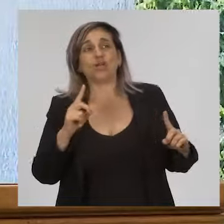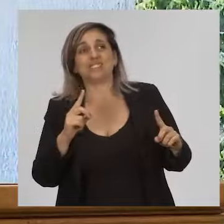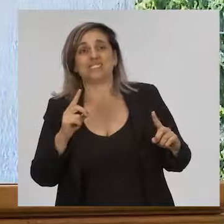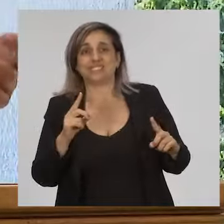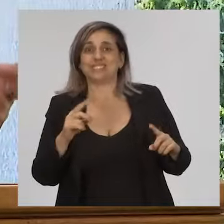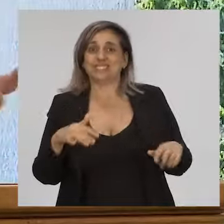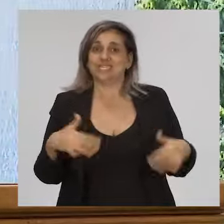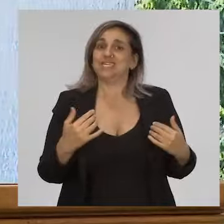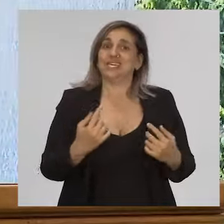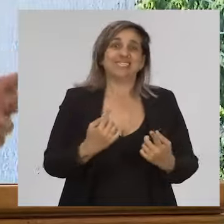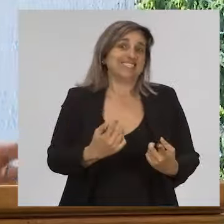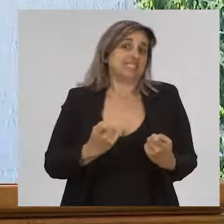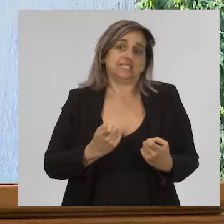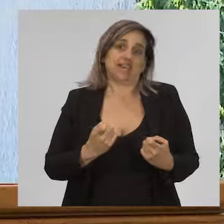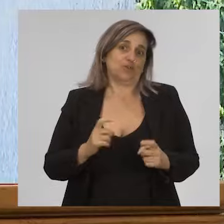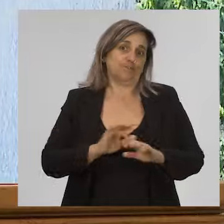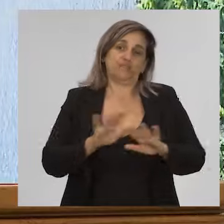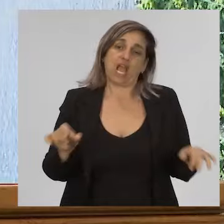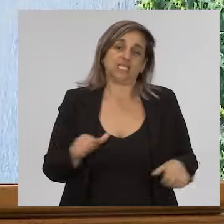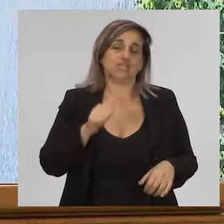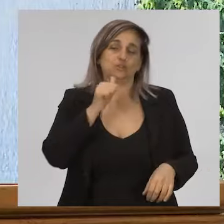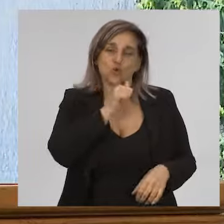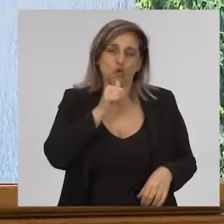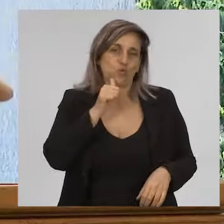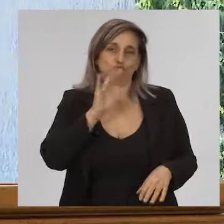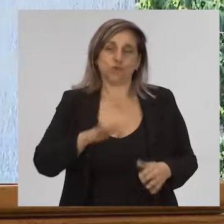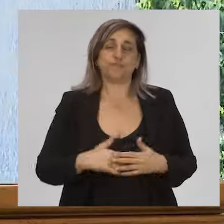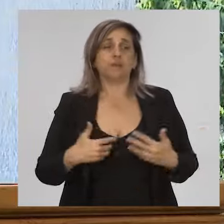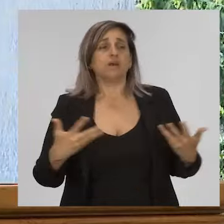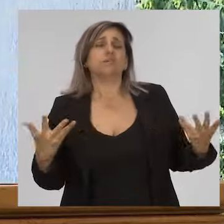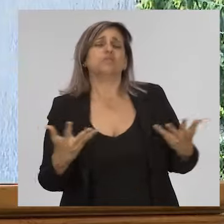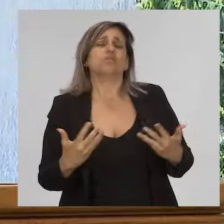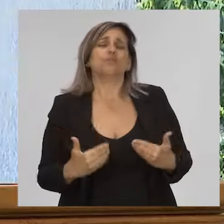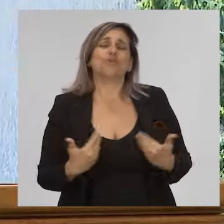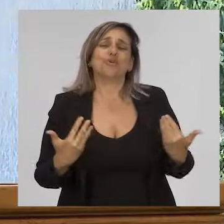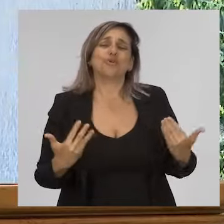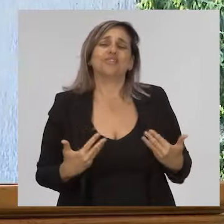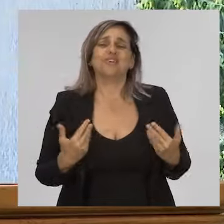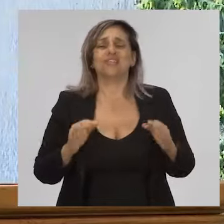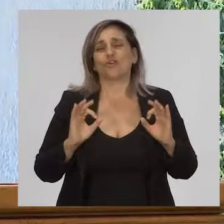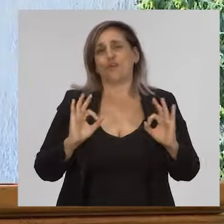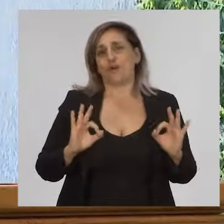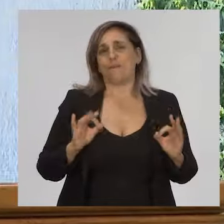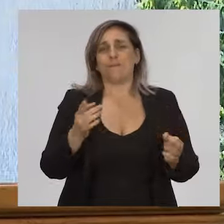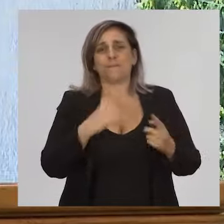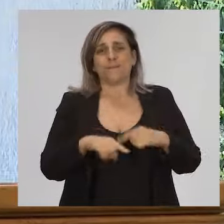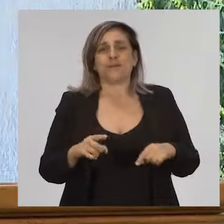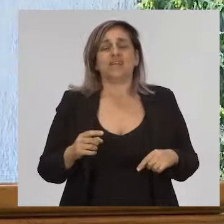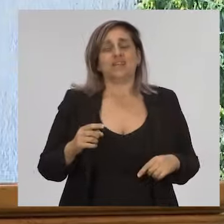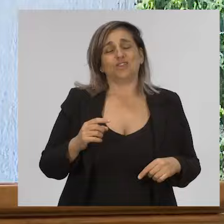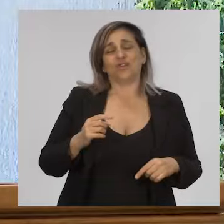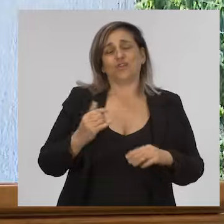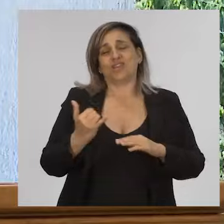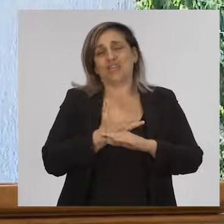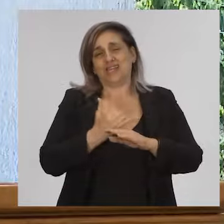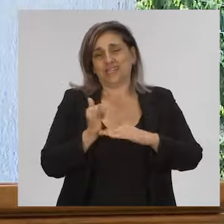política posible, era una política necesaria. Y yo me quedo muy contento, muy satisfecho